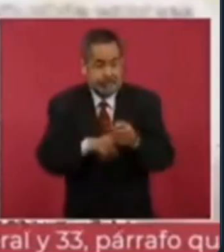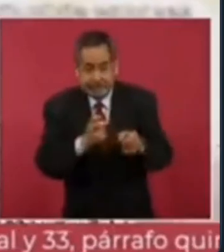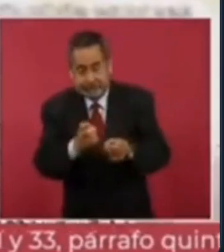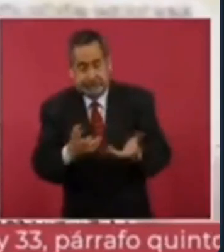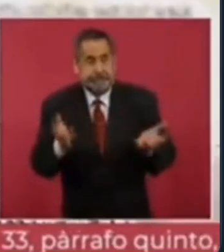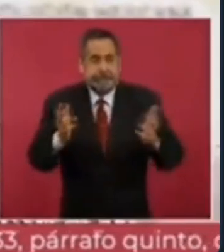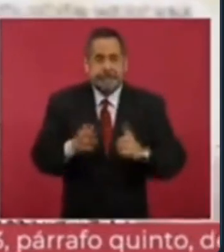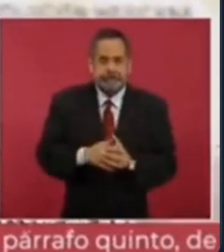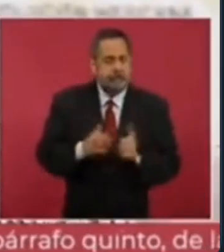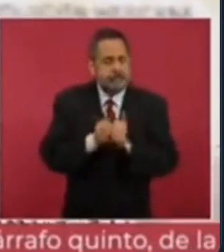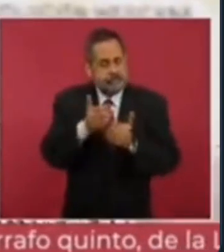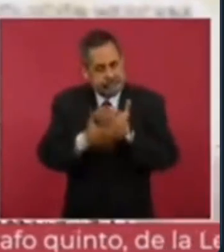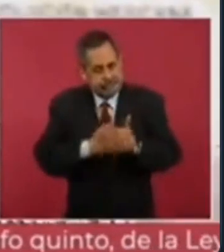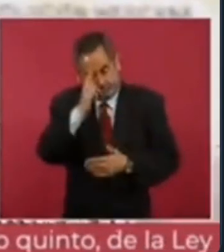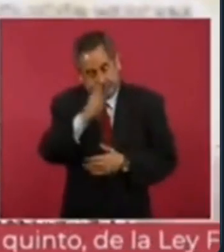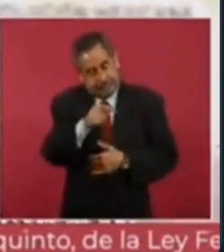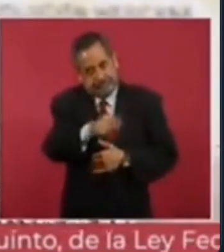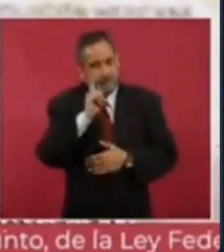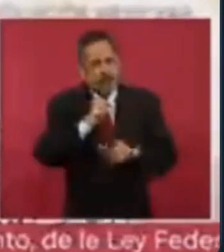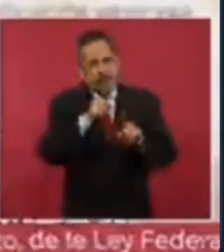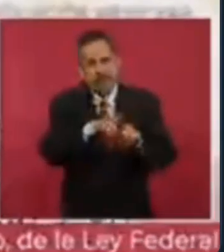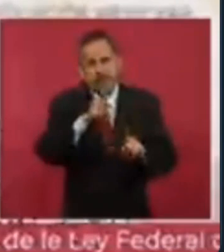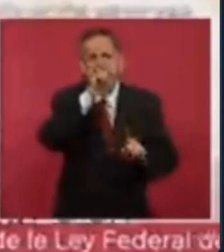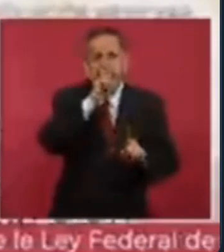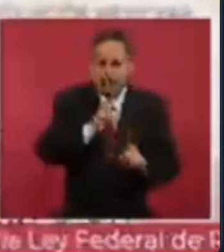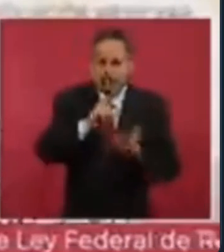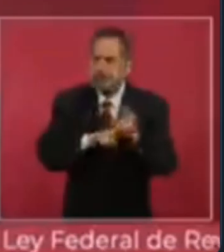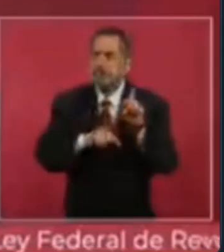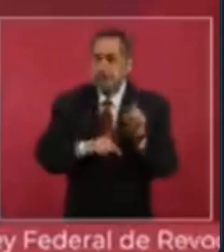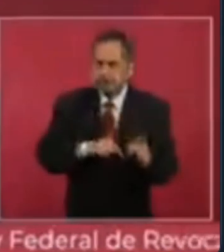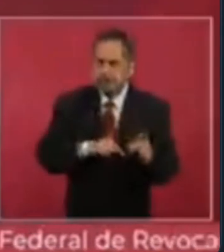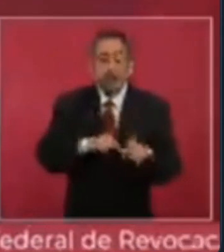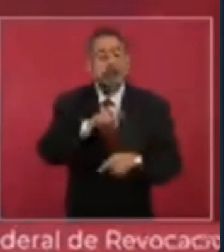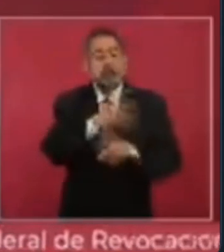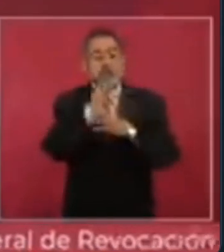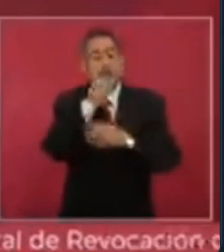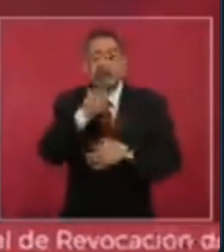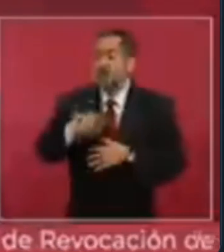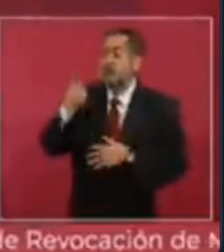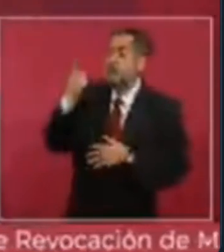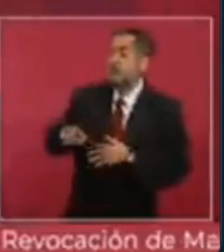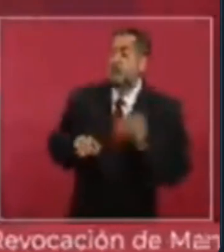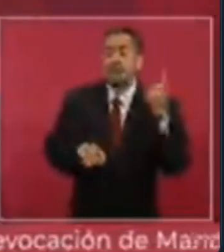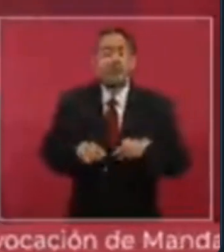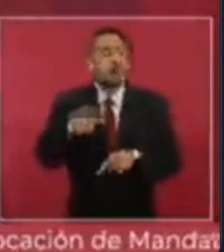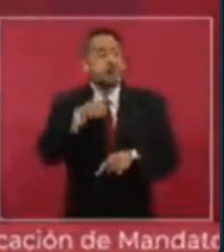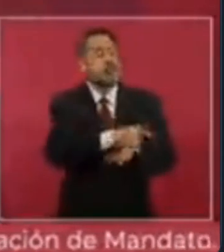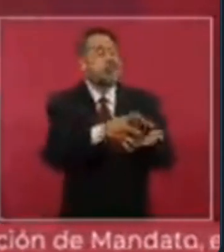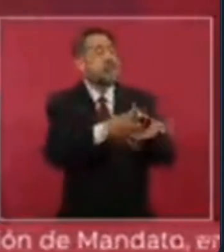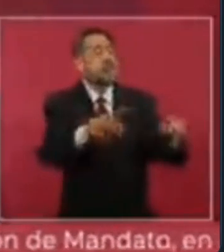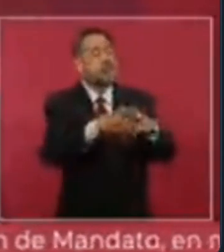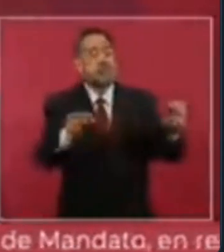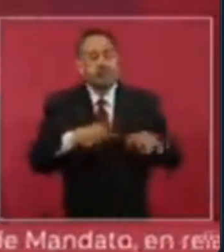pues con todo respeto, está mintiendo, porque dice que yo mando a desaparecer